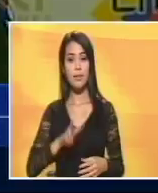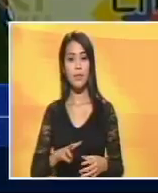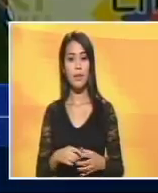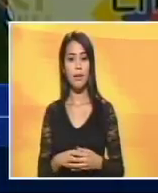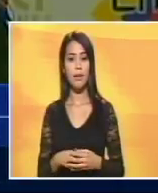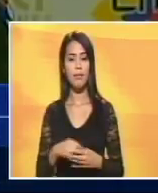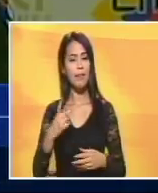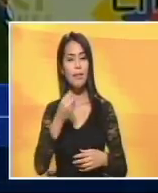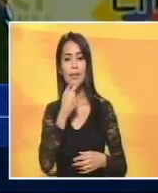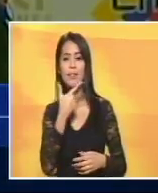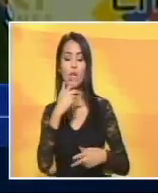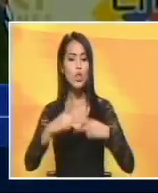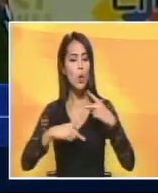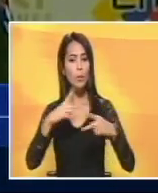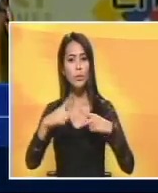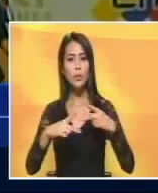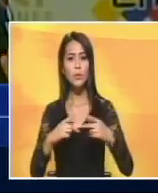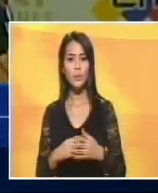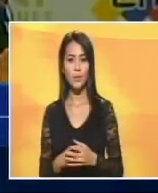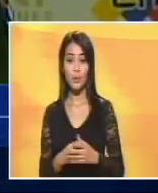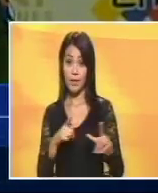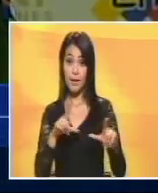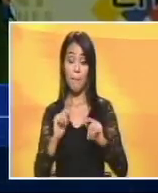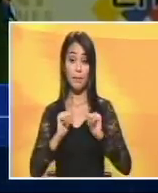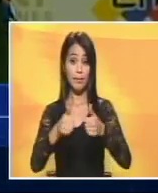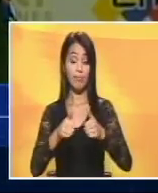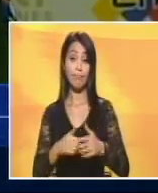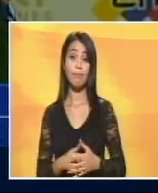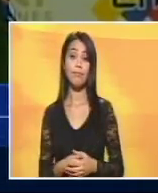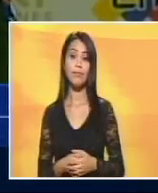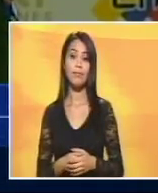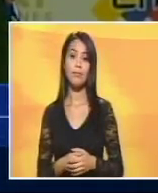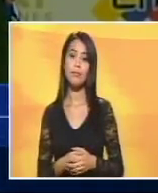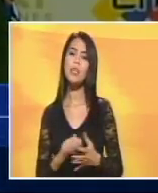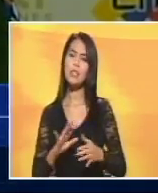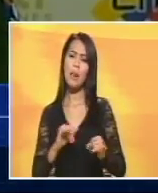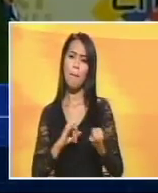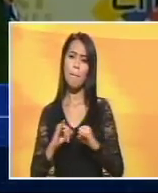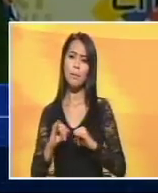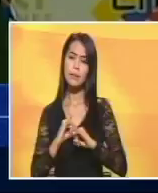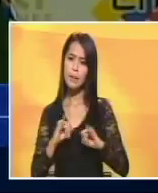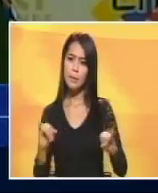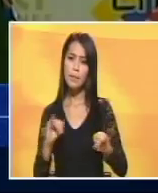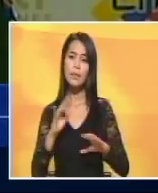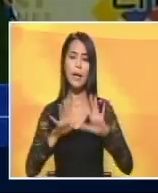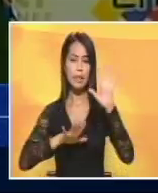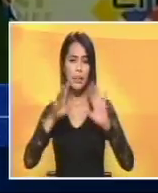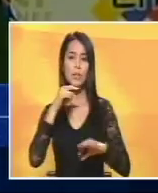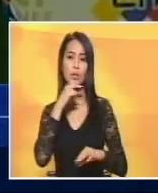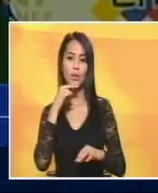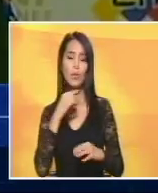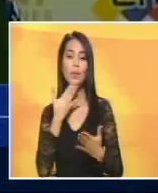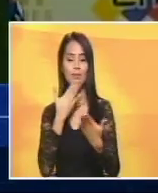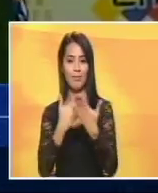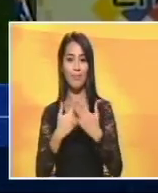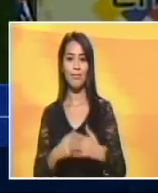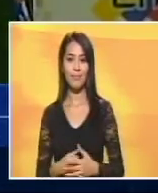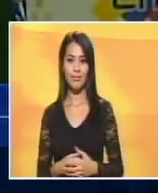este lindo proceso que ya hemos iniciado y que terminará el próximo 15 de octubre. Muchas